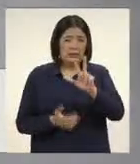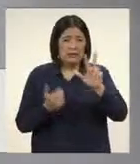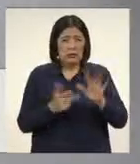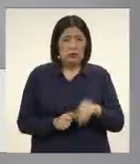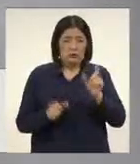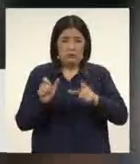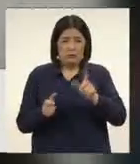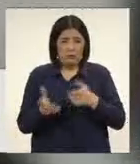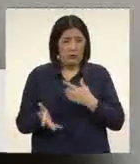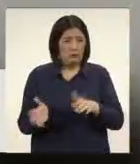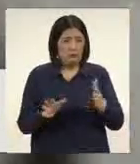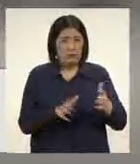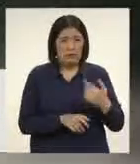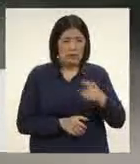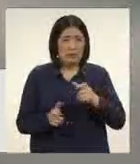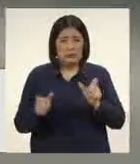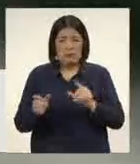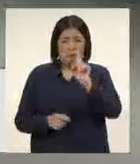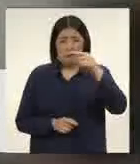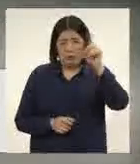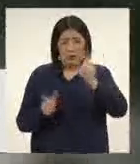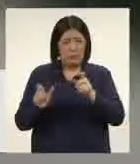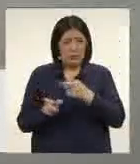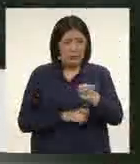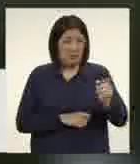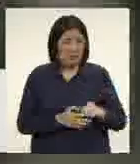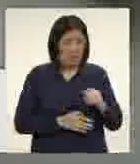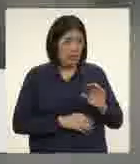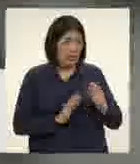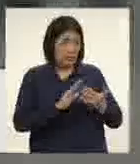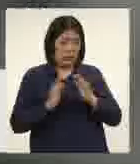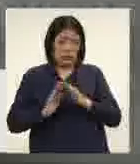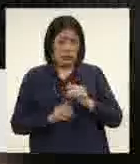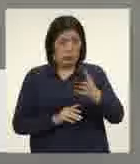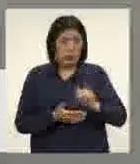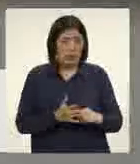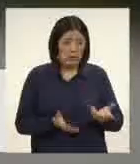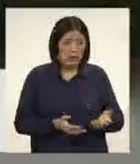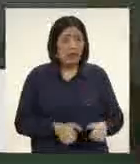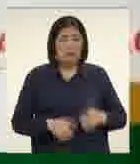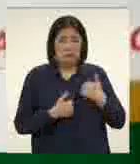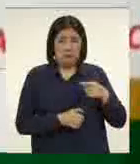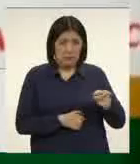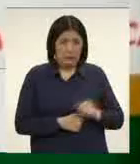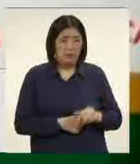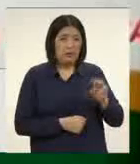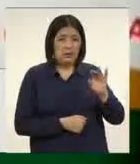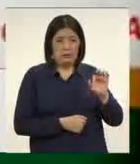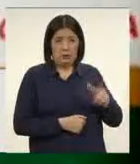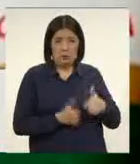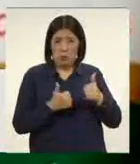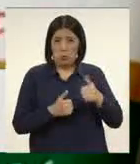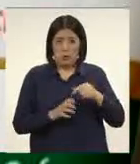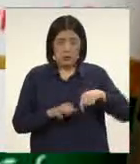de afectados. En Ciudad de Guatemala, a 45 minutos de la emergencia, vive nuestra compatriota Carmen Luz Ramírez Godoy, una